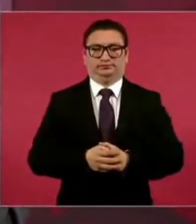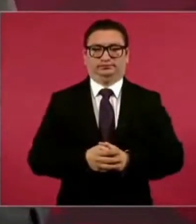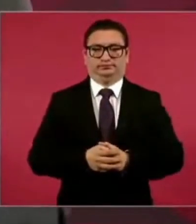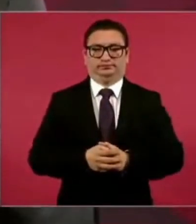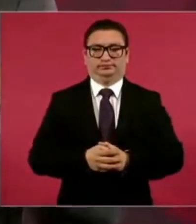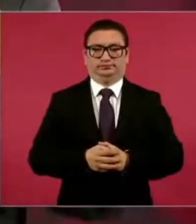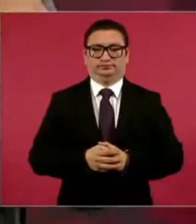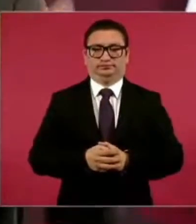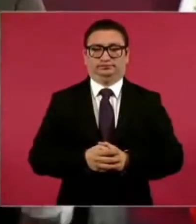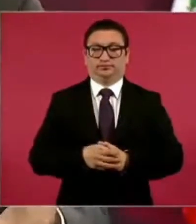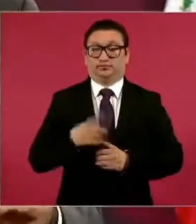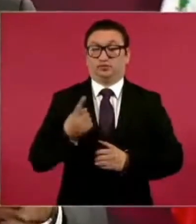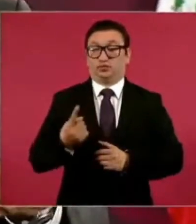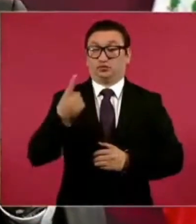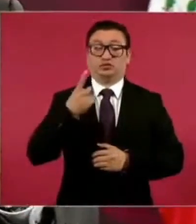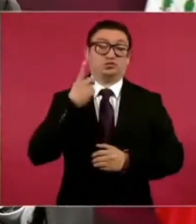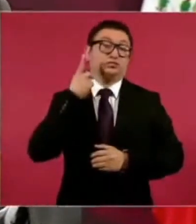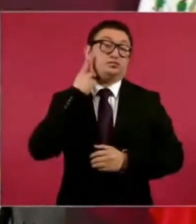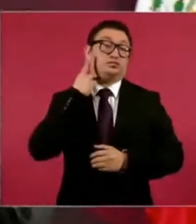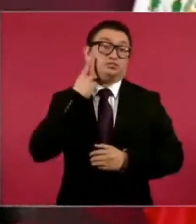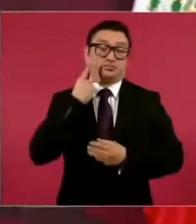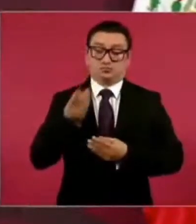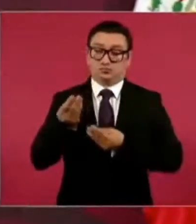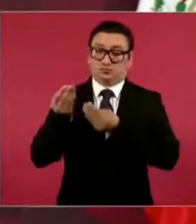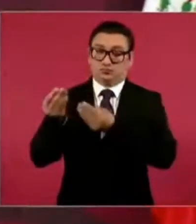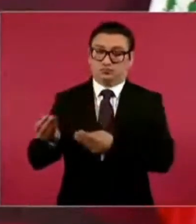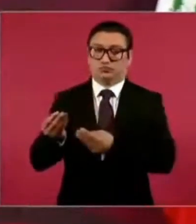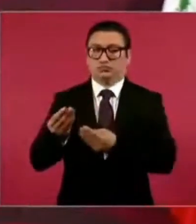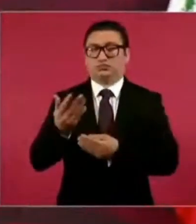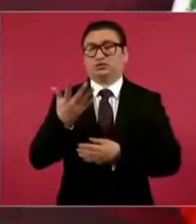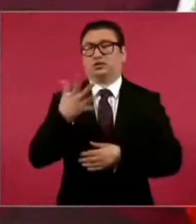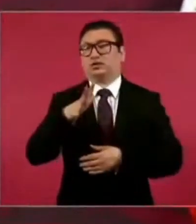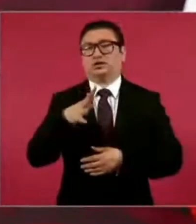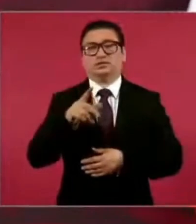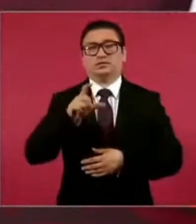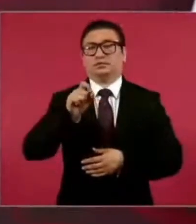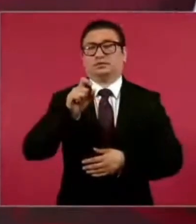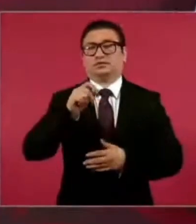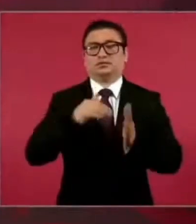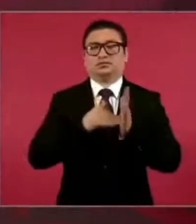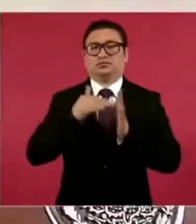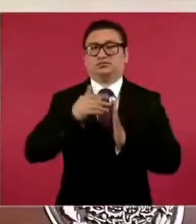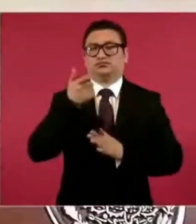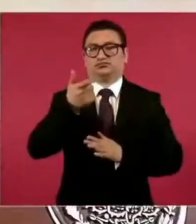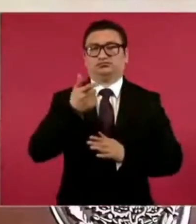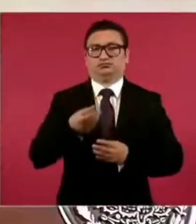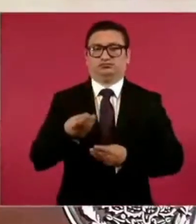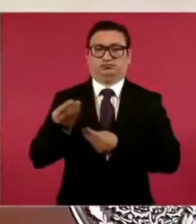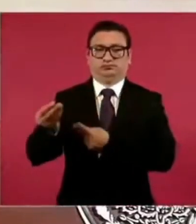Entonces, a un diputado le daban 10, 20 millones de pesos,